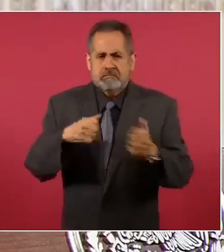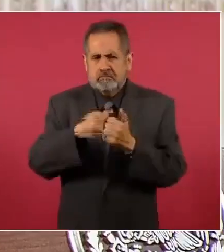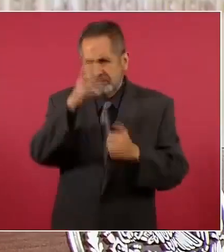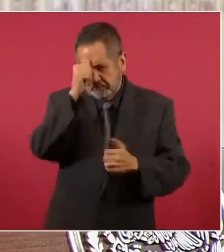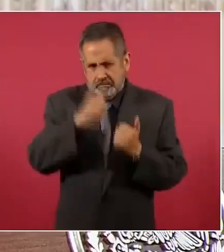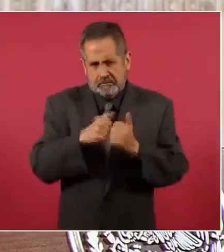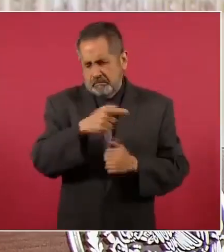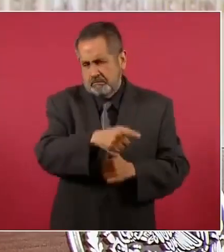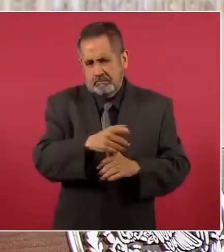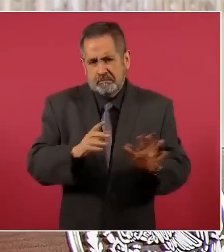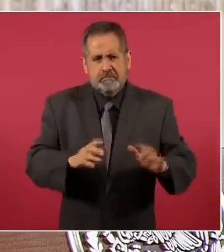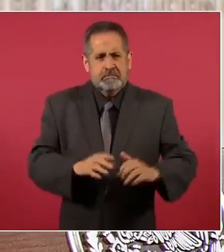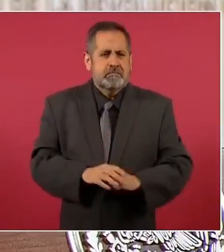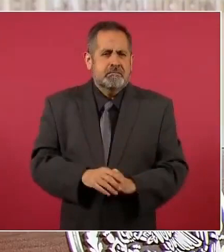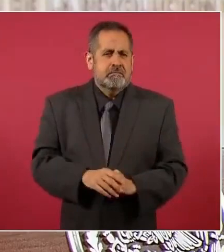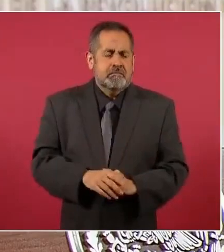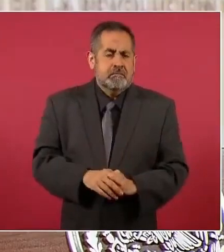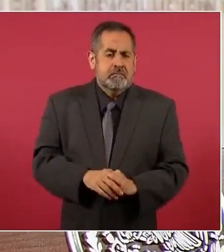porque